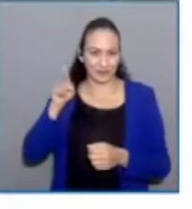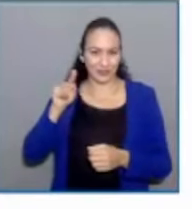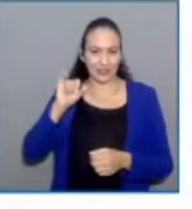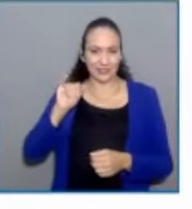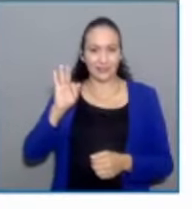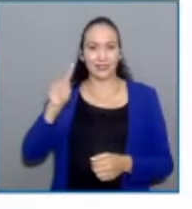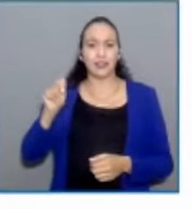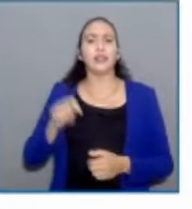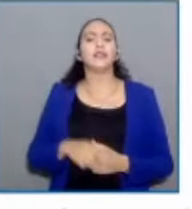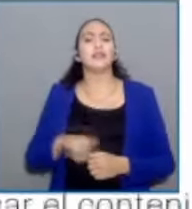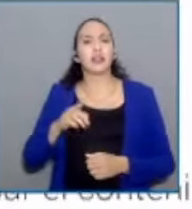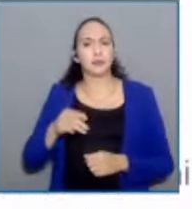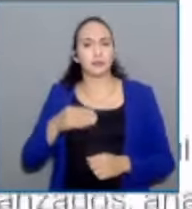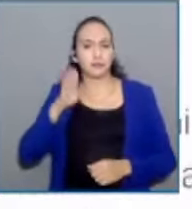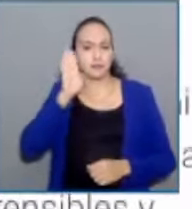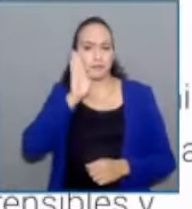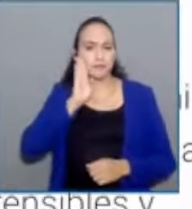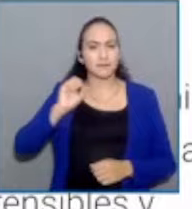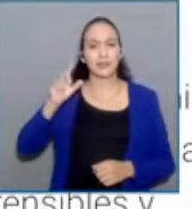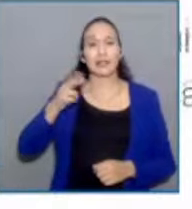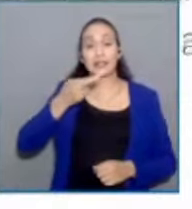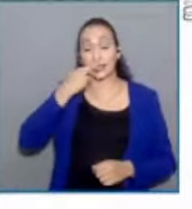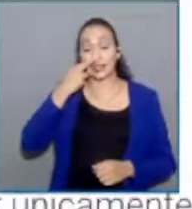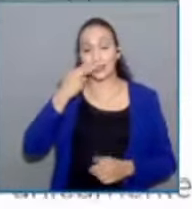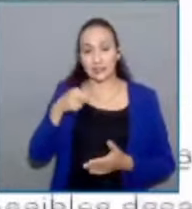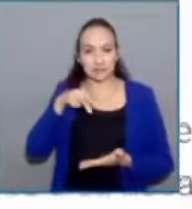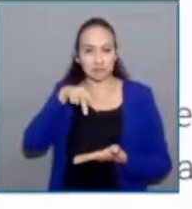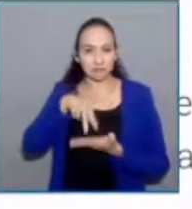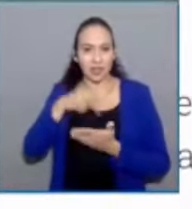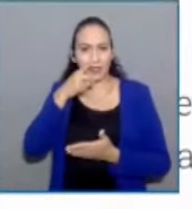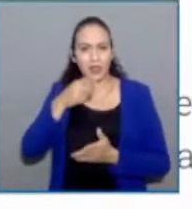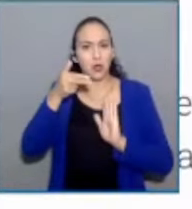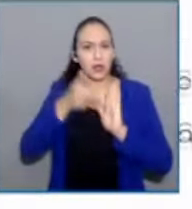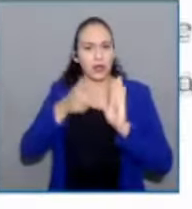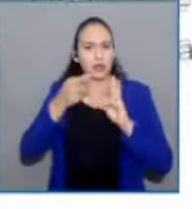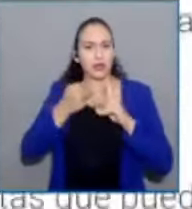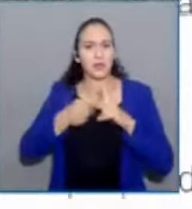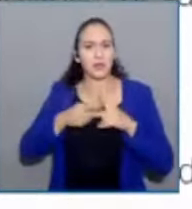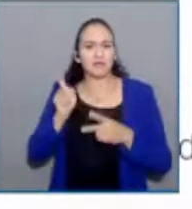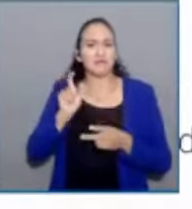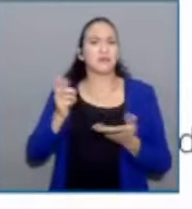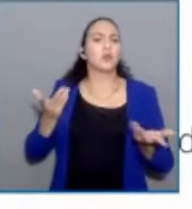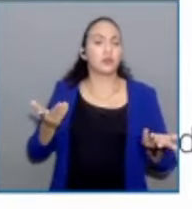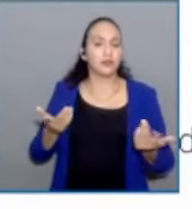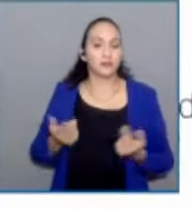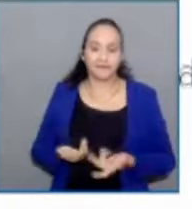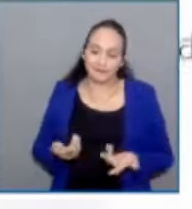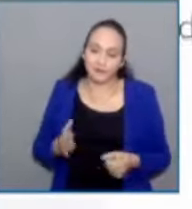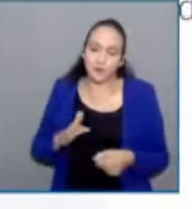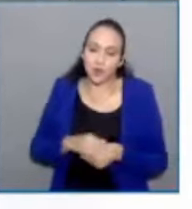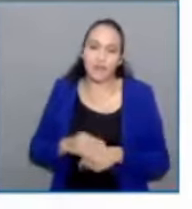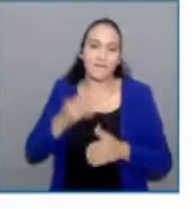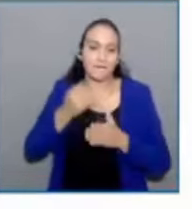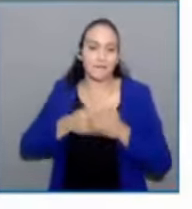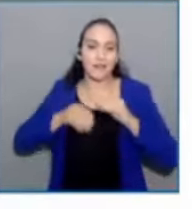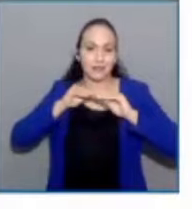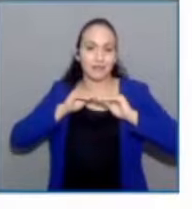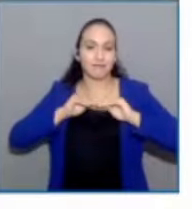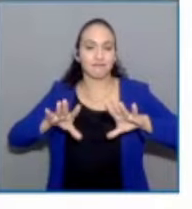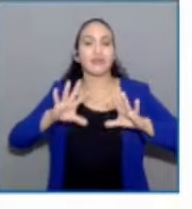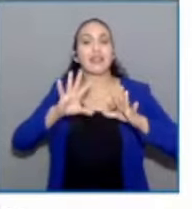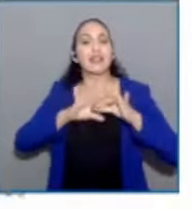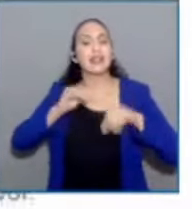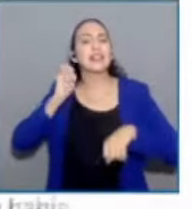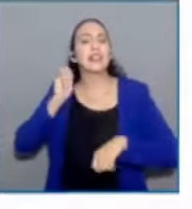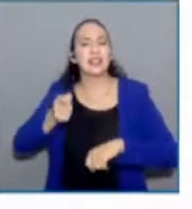ministra ríos farjat detalló que la herramienta nació a raíz de la poca difusión del queer judicial pero también de la